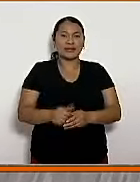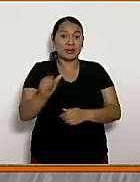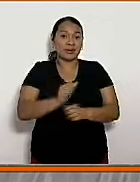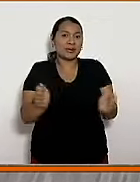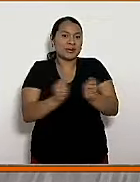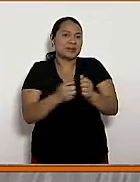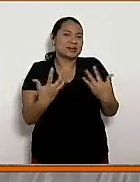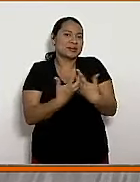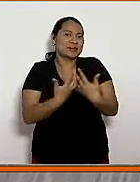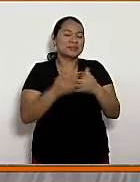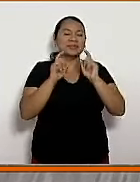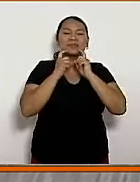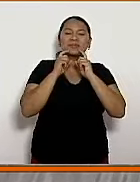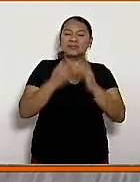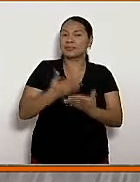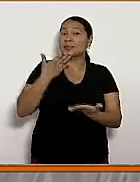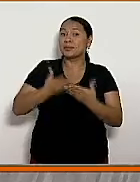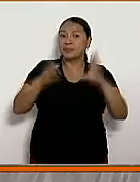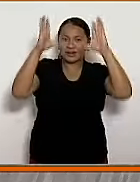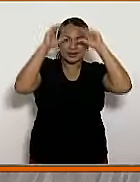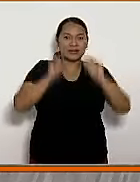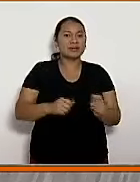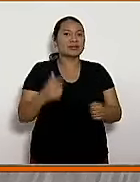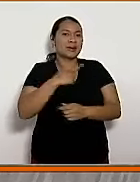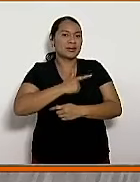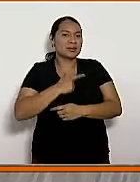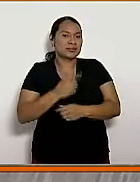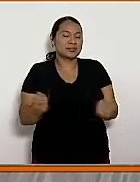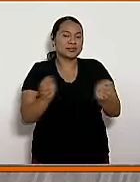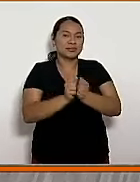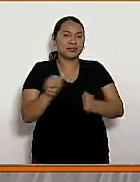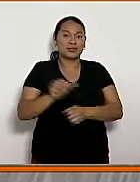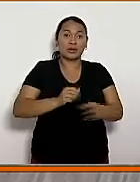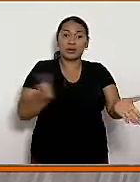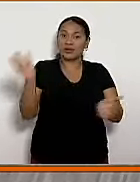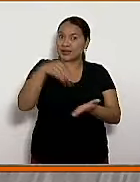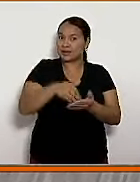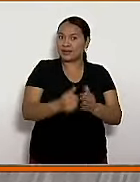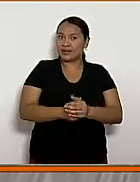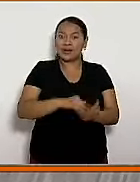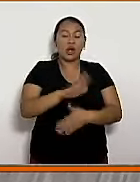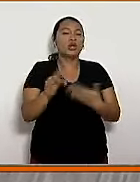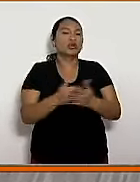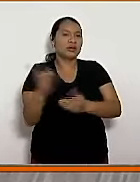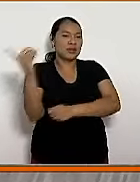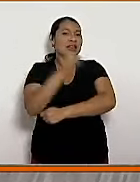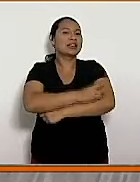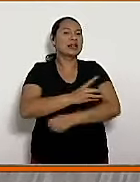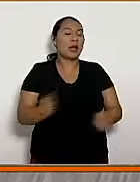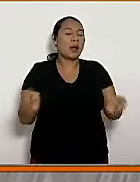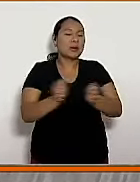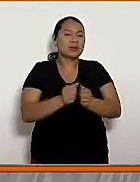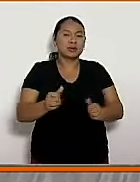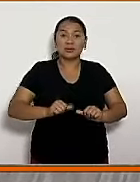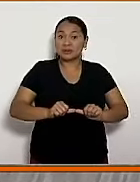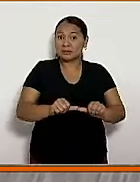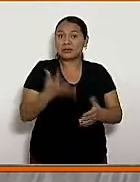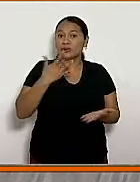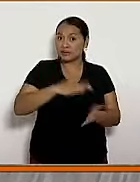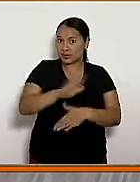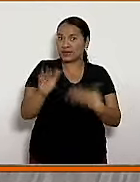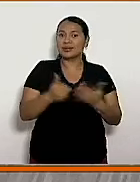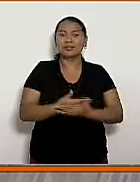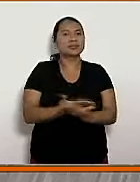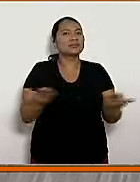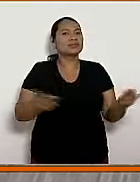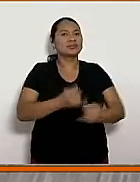junto a Tatiana. Buenas noches, Tati. Buenas noches, Kenia. Qué placer acompañarte una vez más. Y es que a lo largo de este día le hemos llevado muchísima suerte a nuestros queridos jugadores.